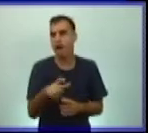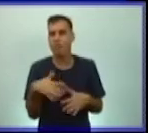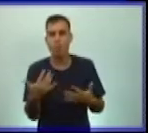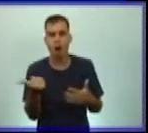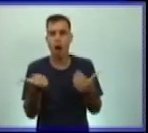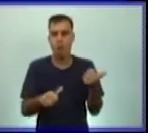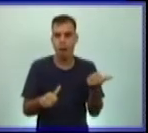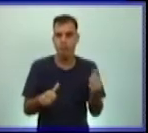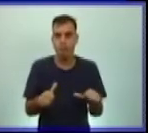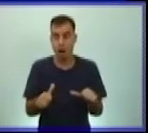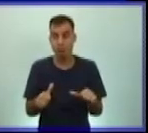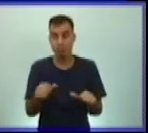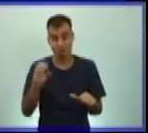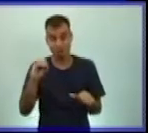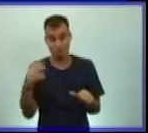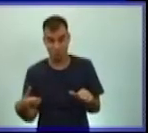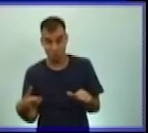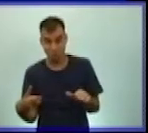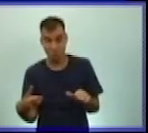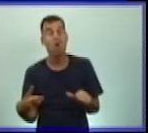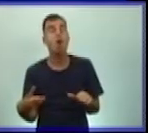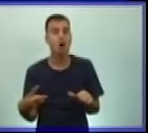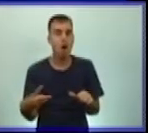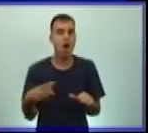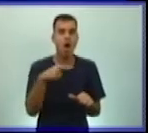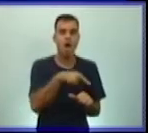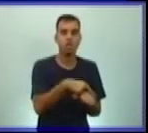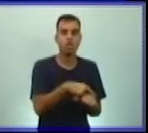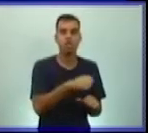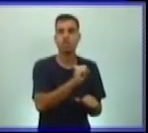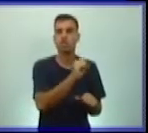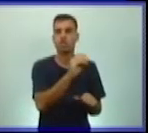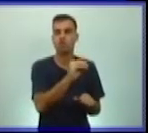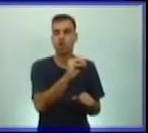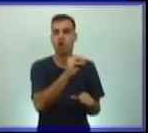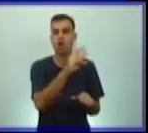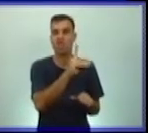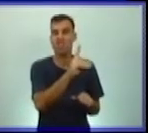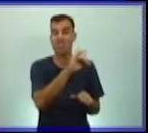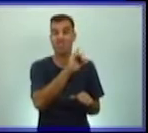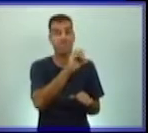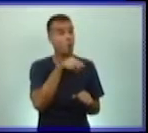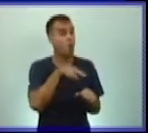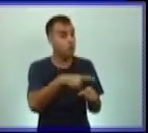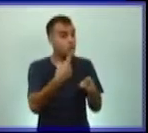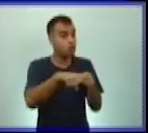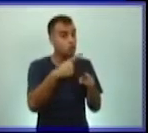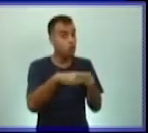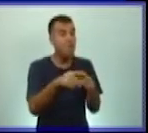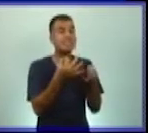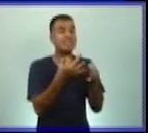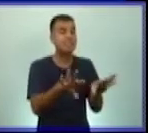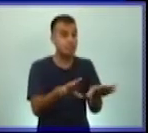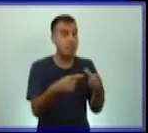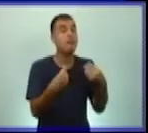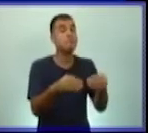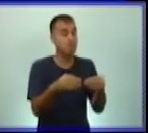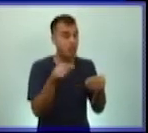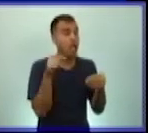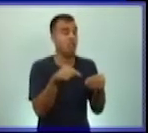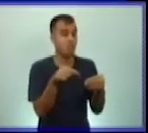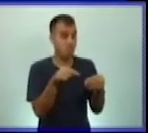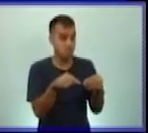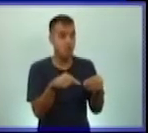entre el dioxígeno y el sodio. Recuerden que el sodio es una sustancia simple metal. ¿Qué